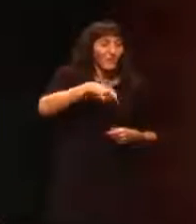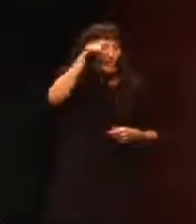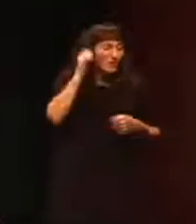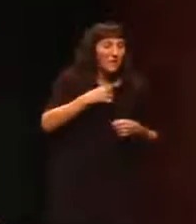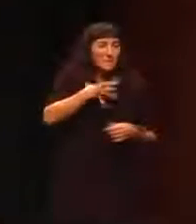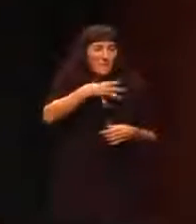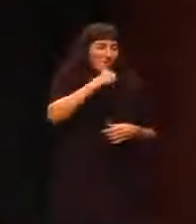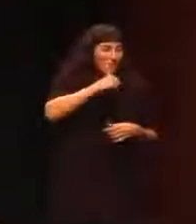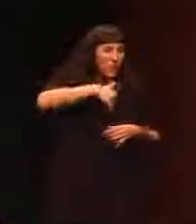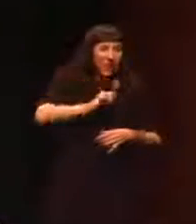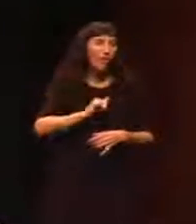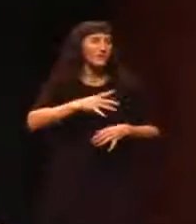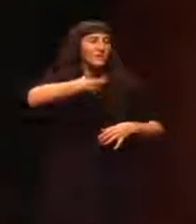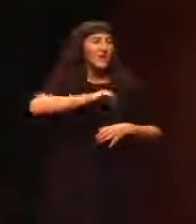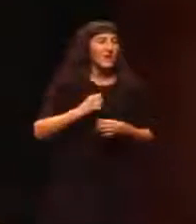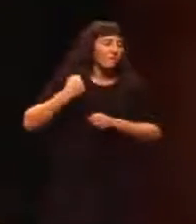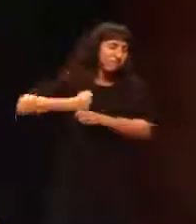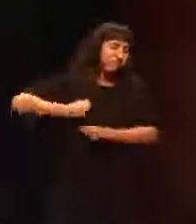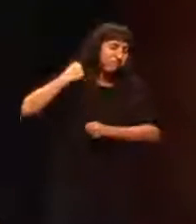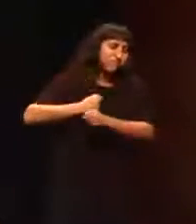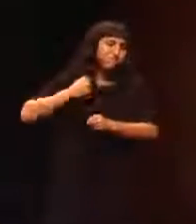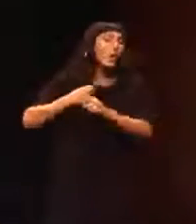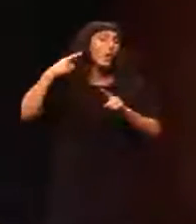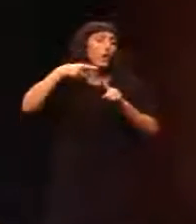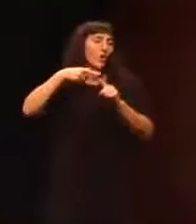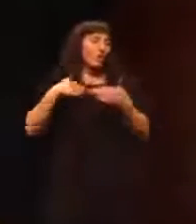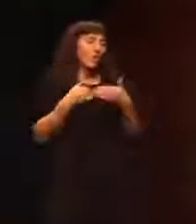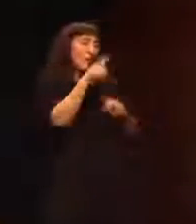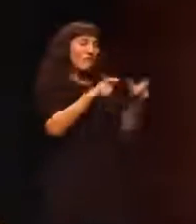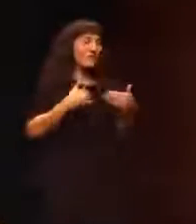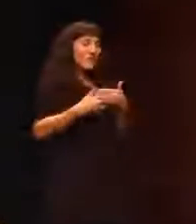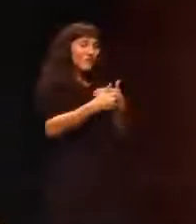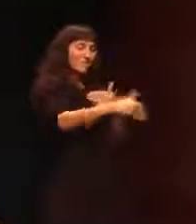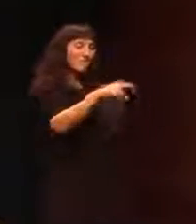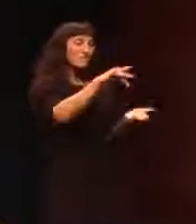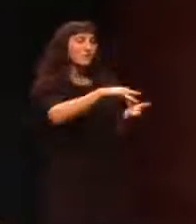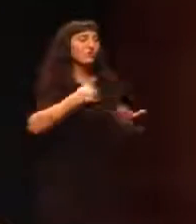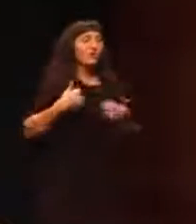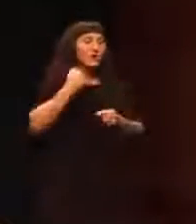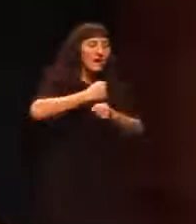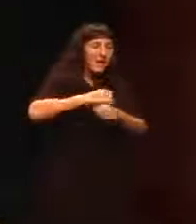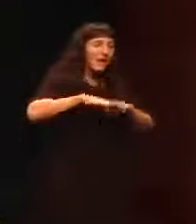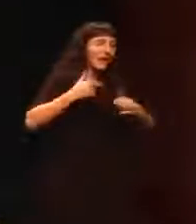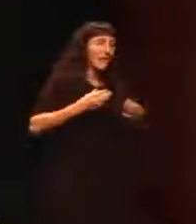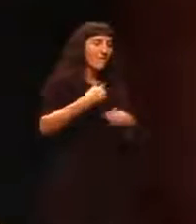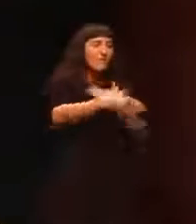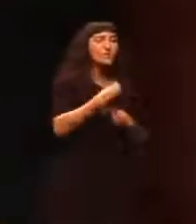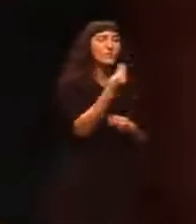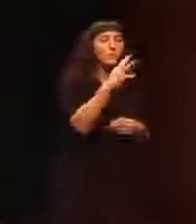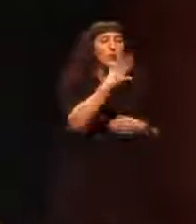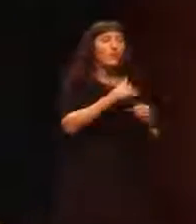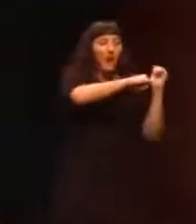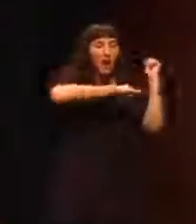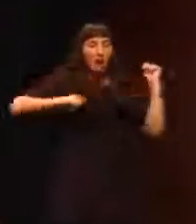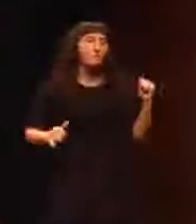piel y se partieron el lomo para dejar un futuro un poquito mejor a los que vienen detrás, y hoy muchas veces tienen que ir a los aeropuertos y a las estaciones